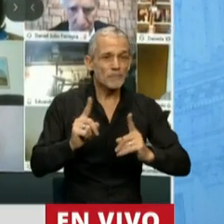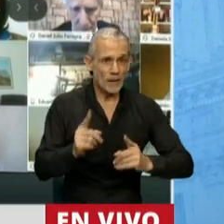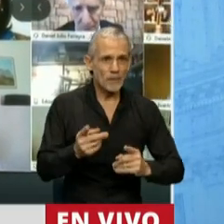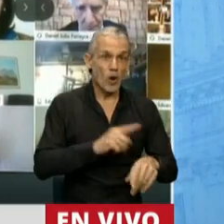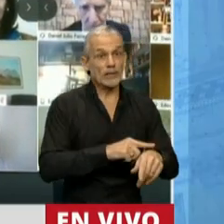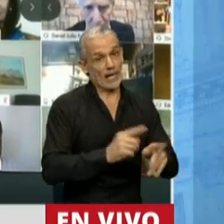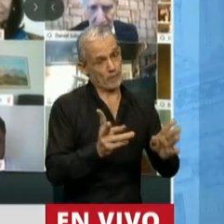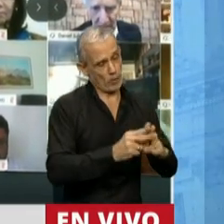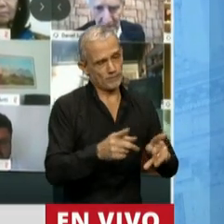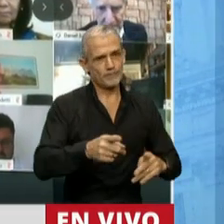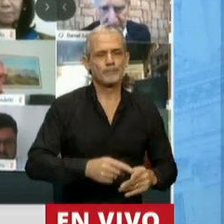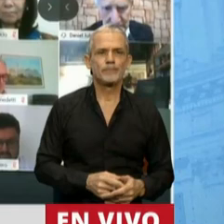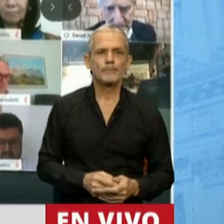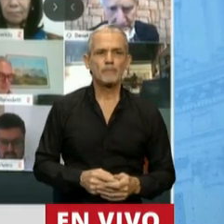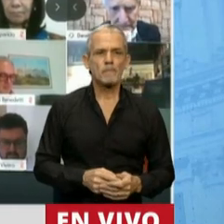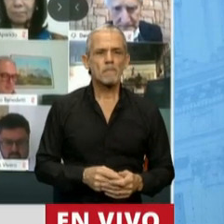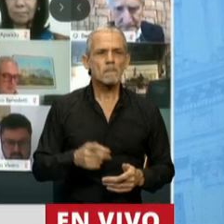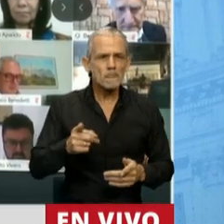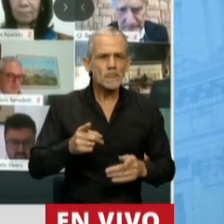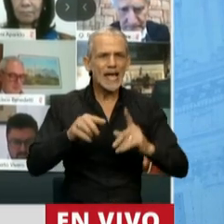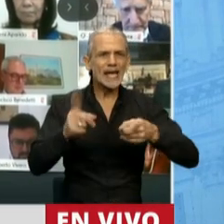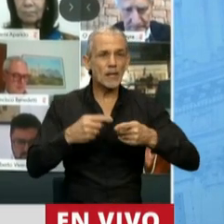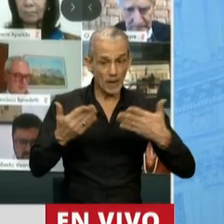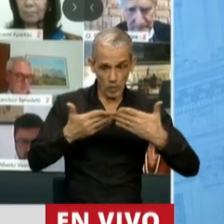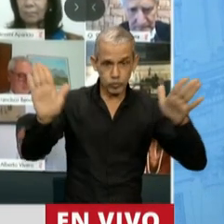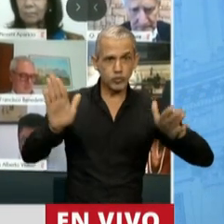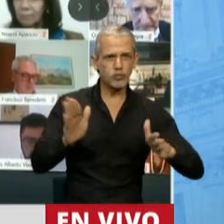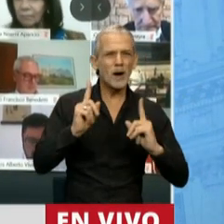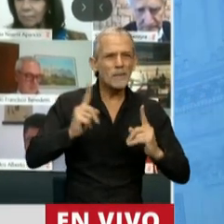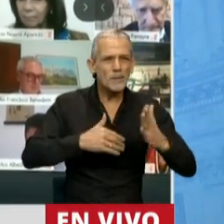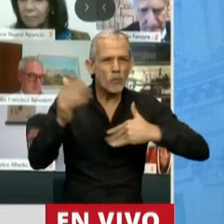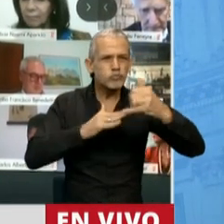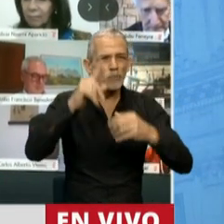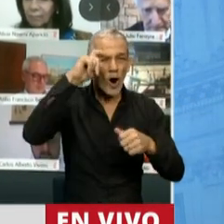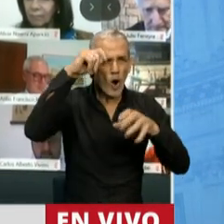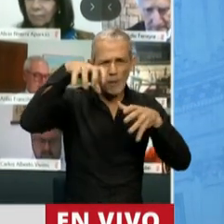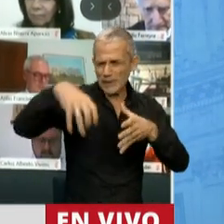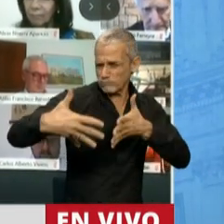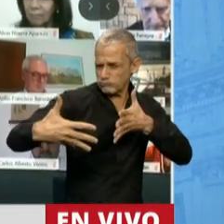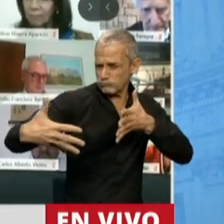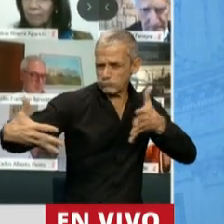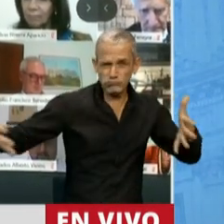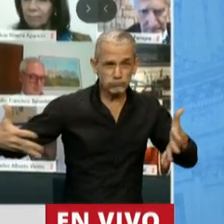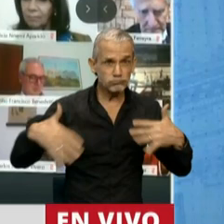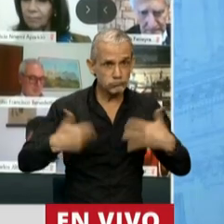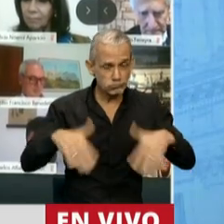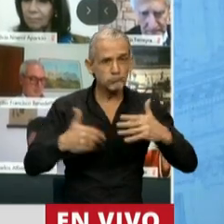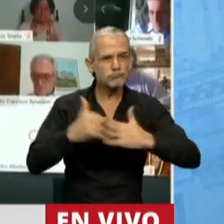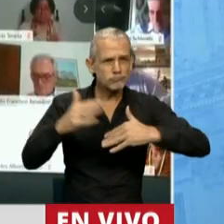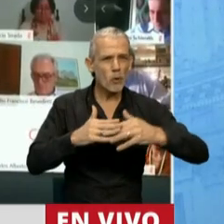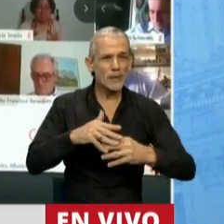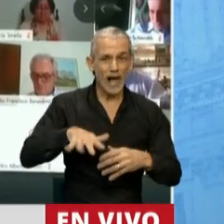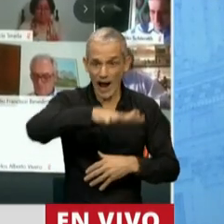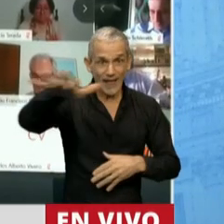centros de salud, diputado, que ya hemos inaugurado, como la obra hospitalaria más importante en ejecución de